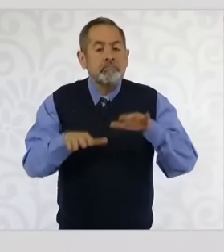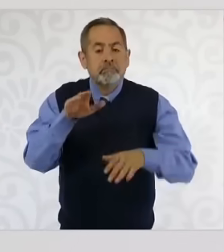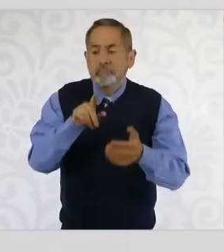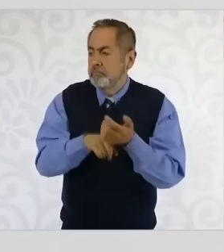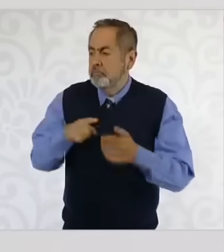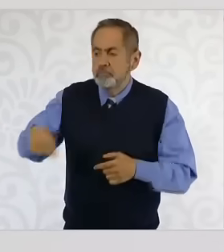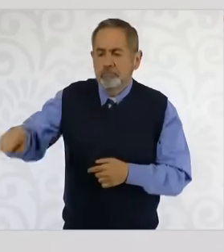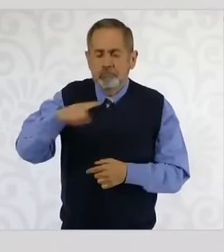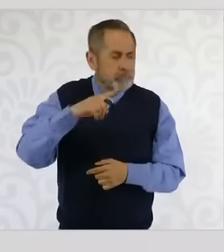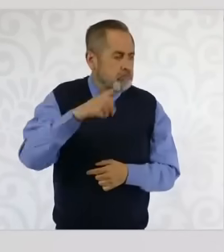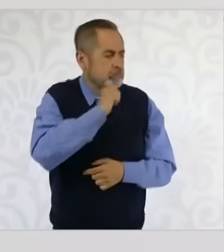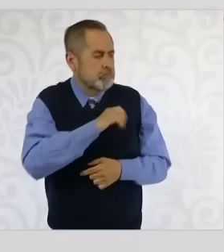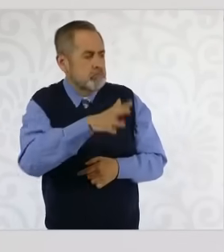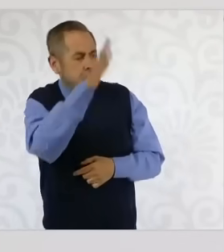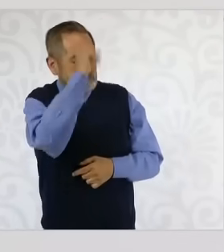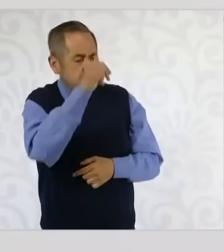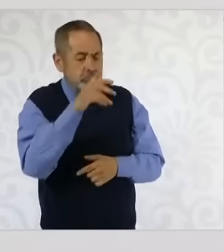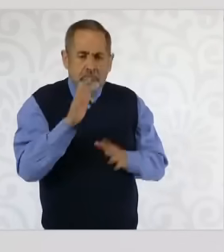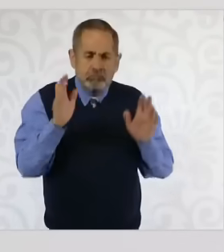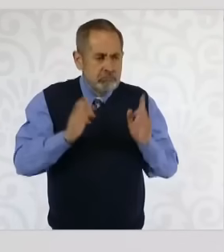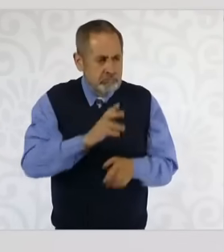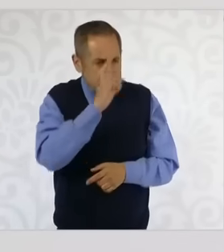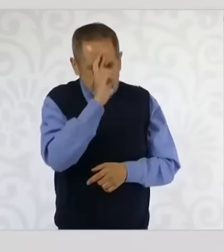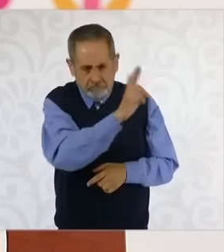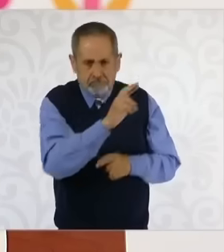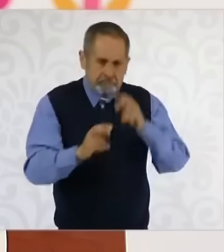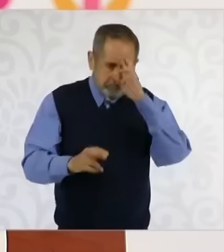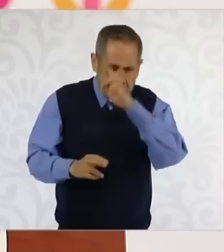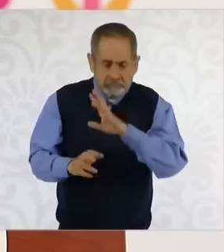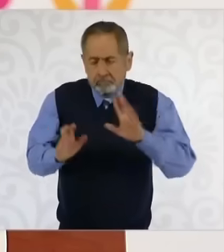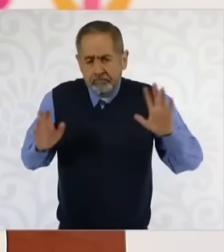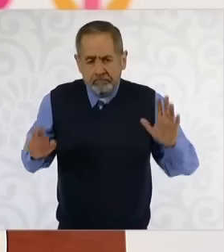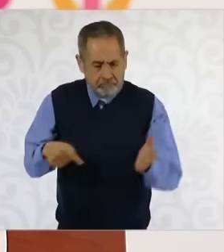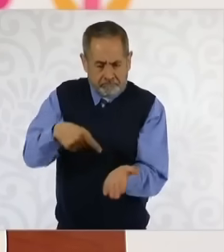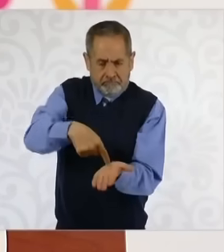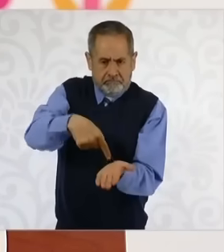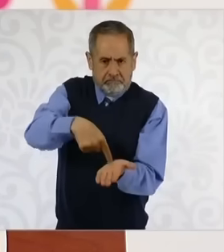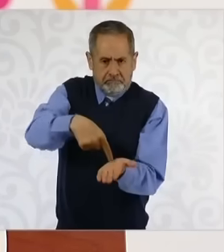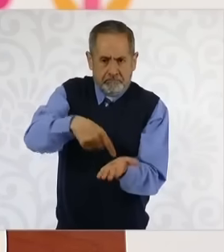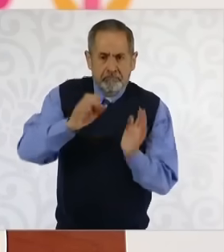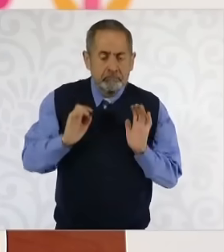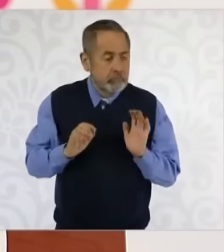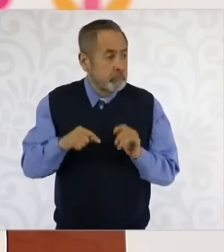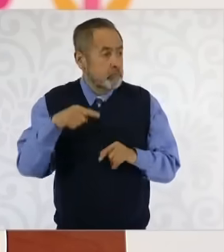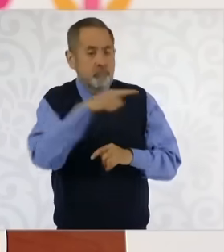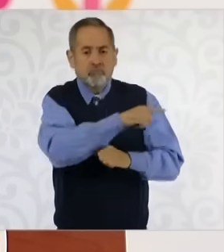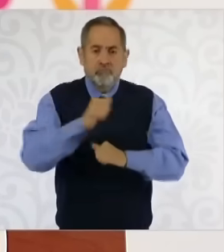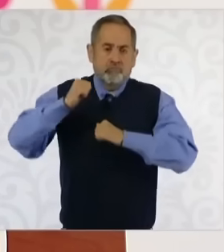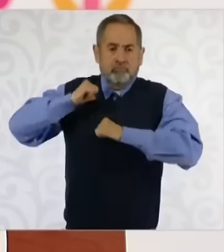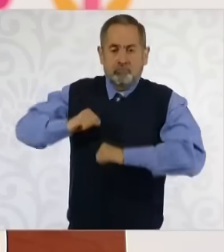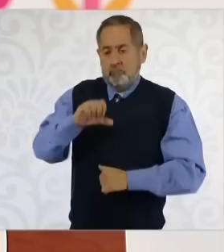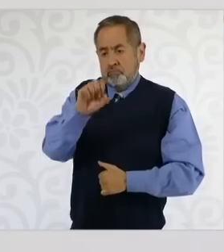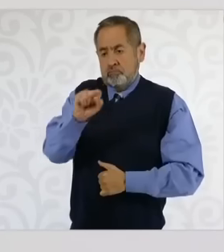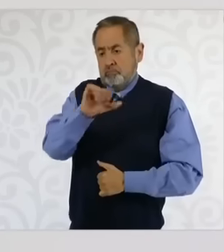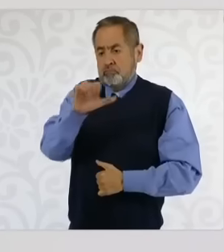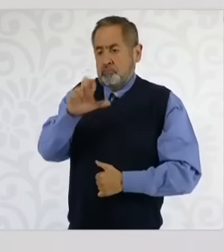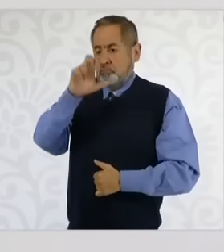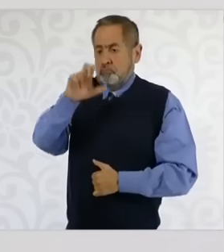una posición que tiene que ver con la investidura de la Corte.